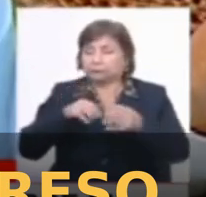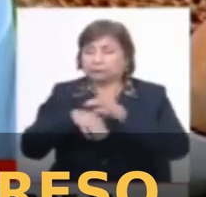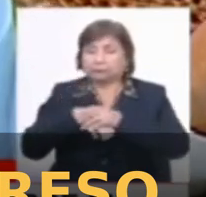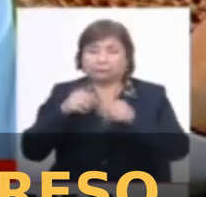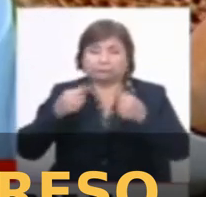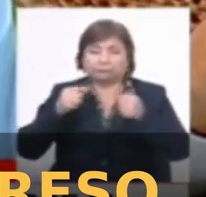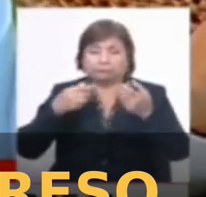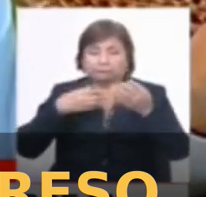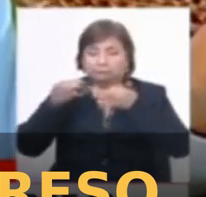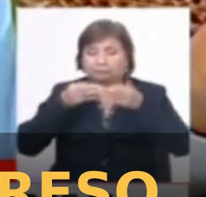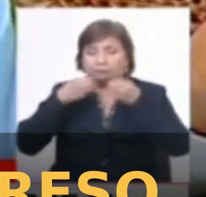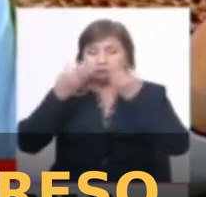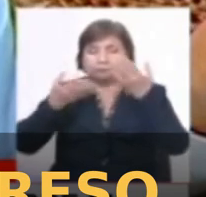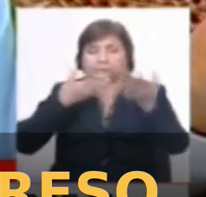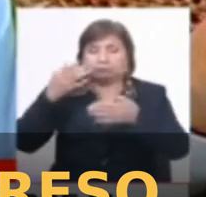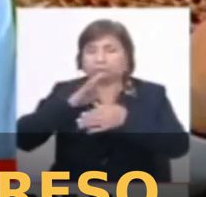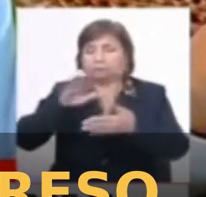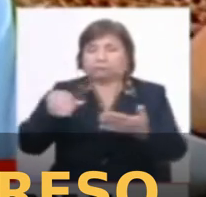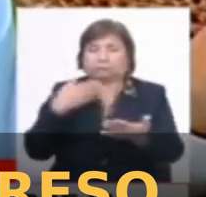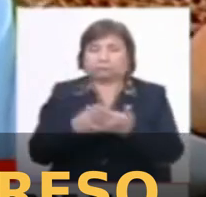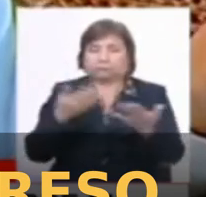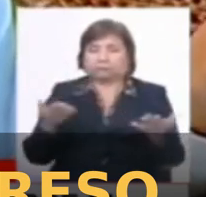por esclarecer todo esto,